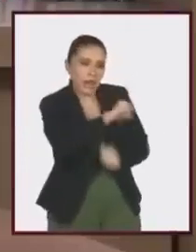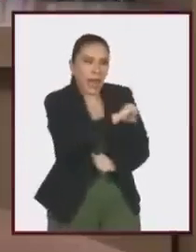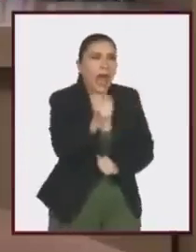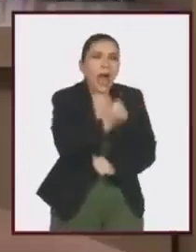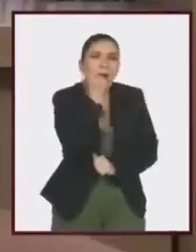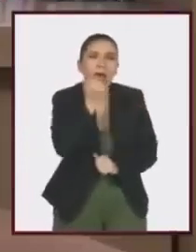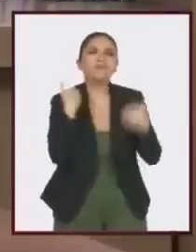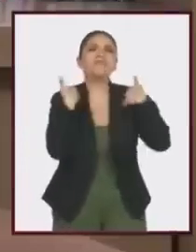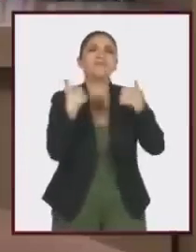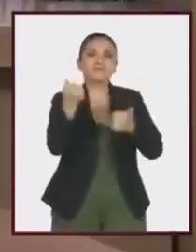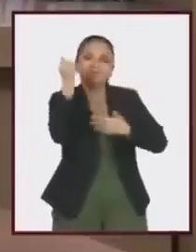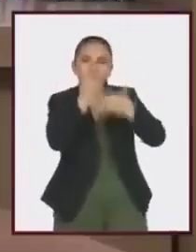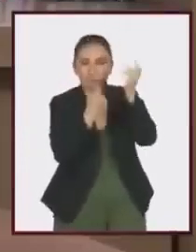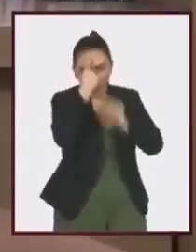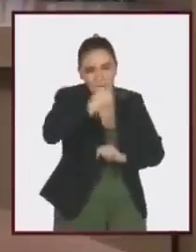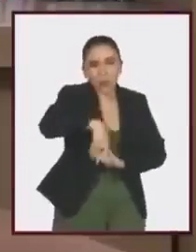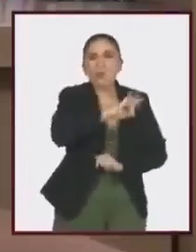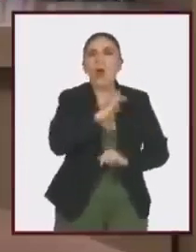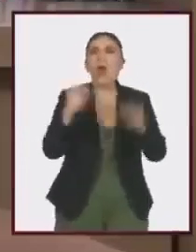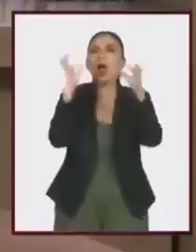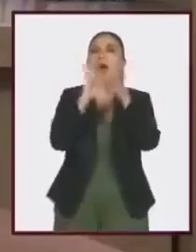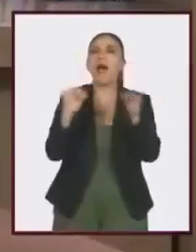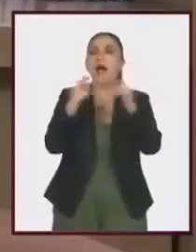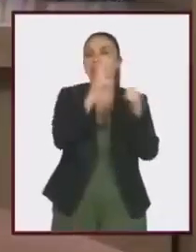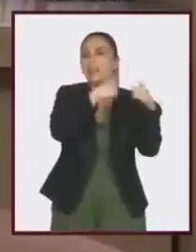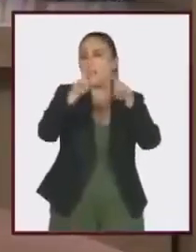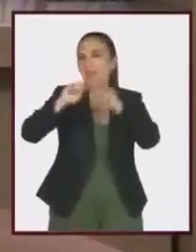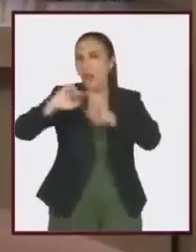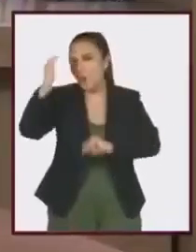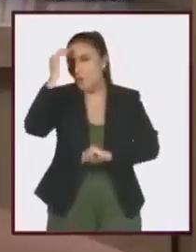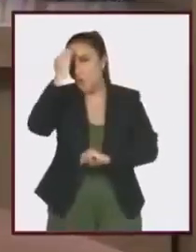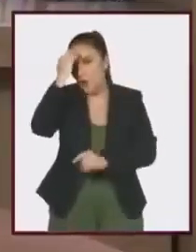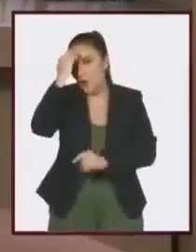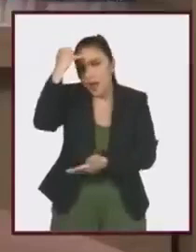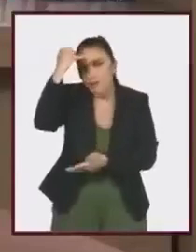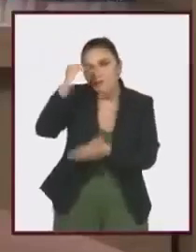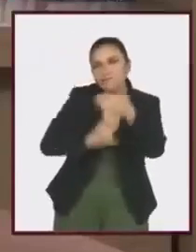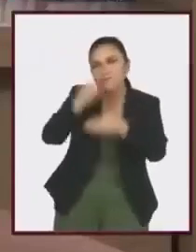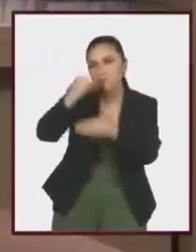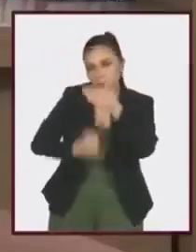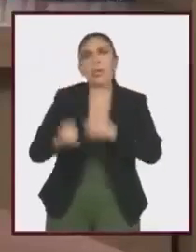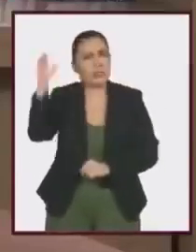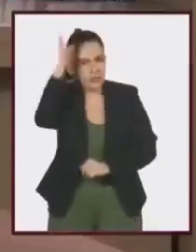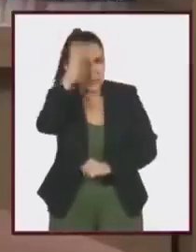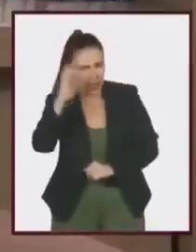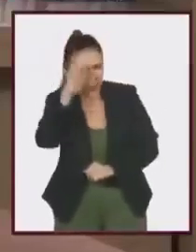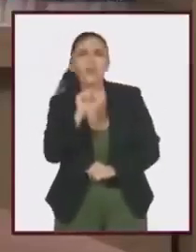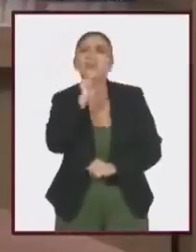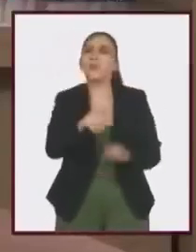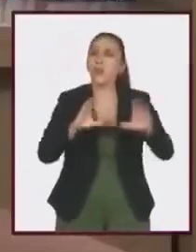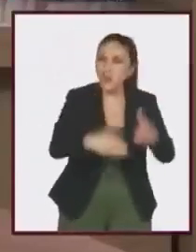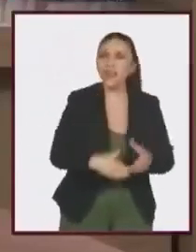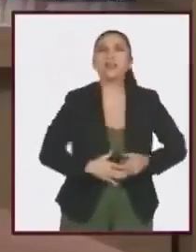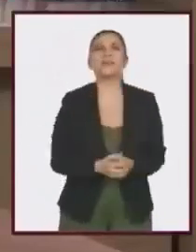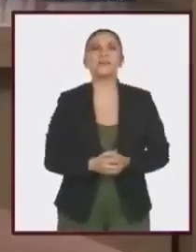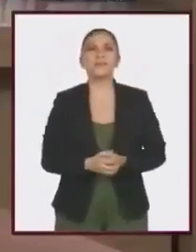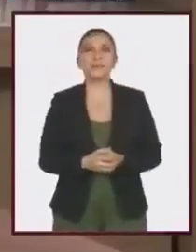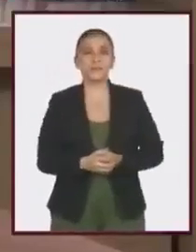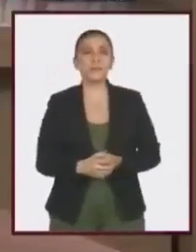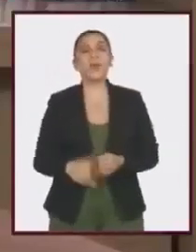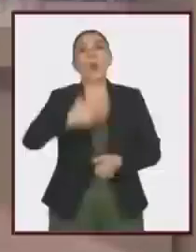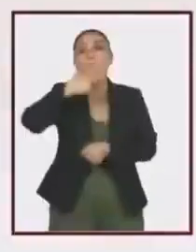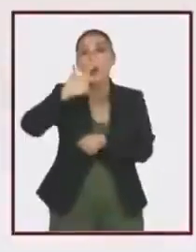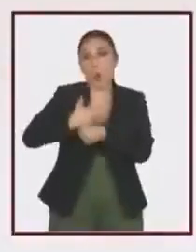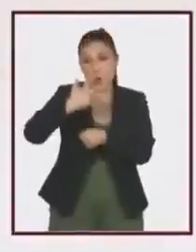poder explicar estos conocimientos tanto científicos como comunitarios. El octavo rasgo